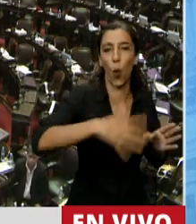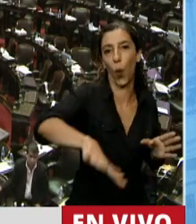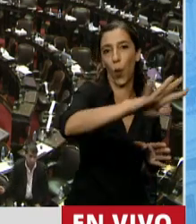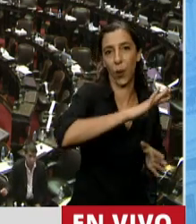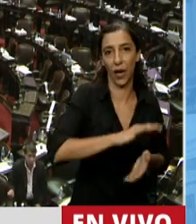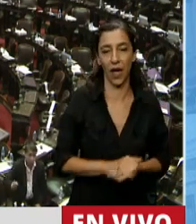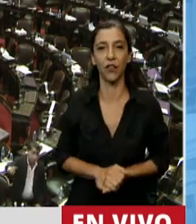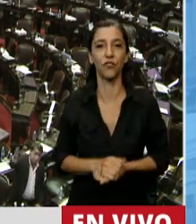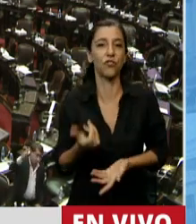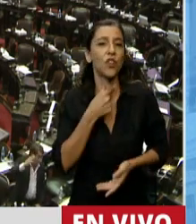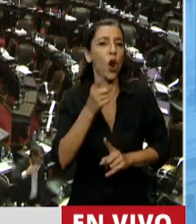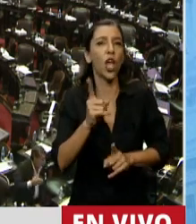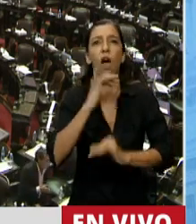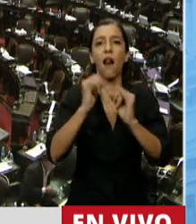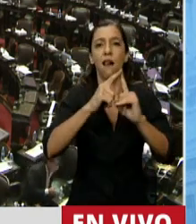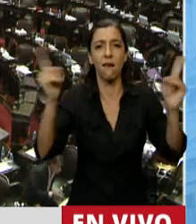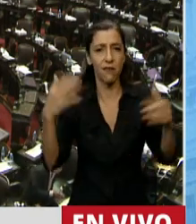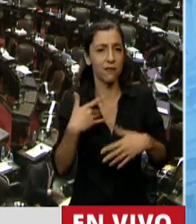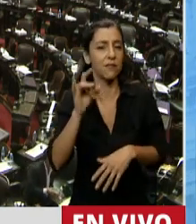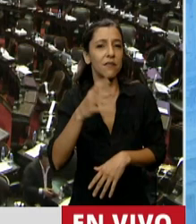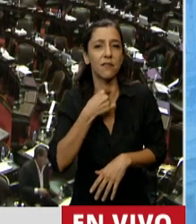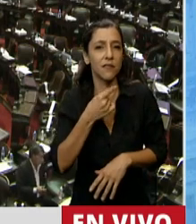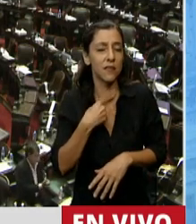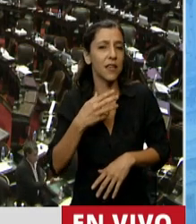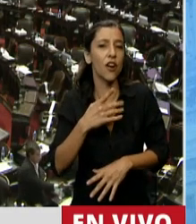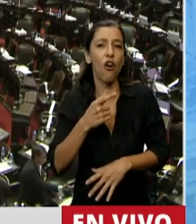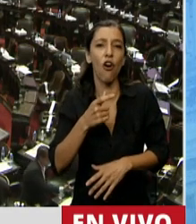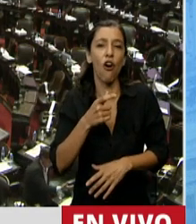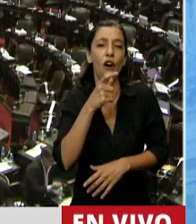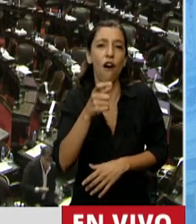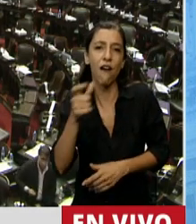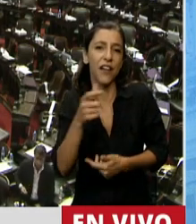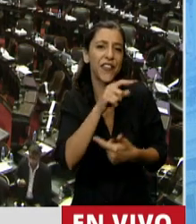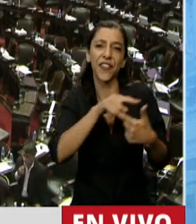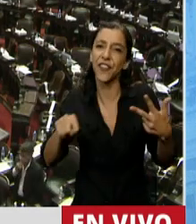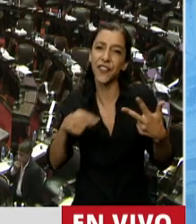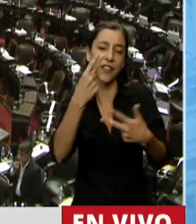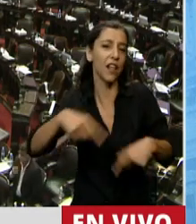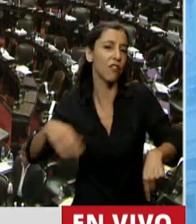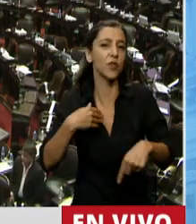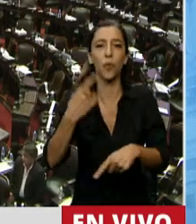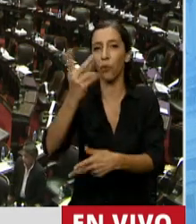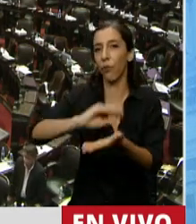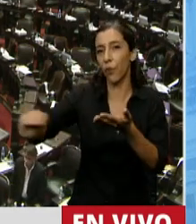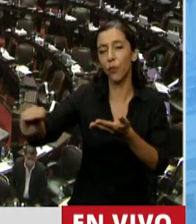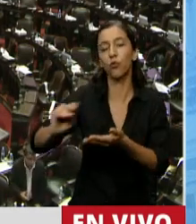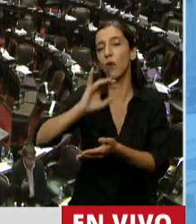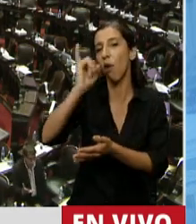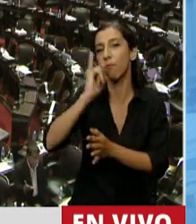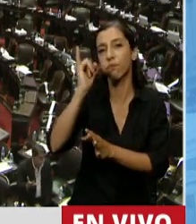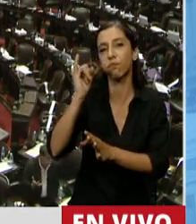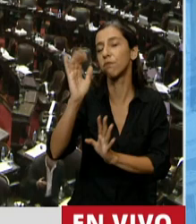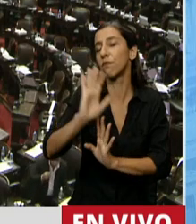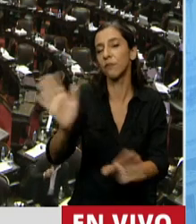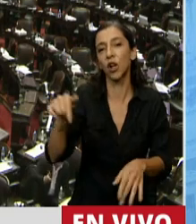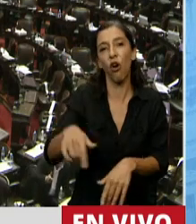a cerrar, me gustaría responder tres mensajes que nos dedicó desde una banca un diputado